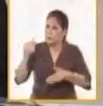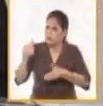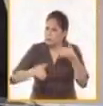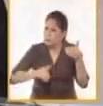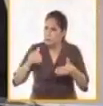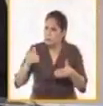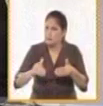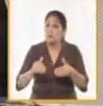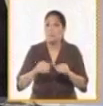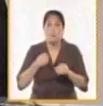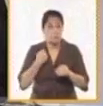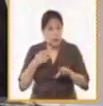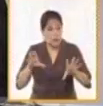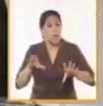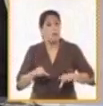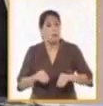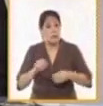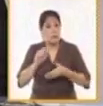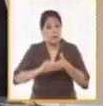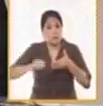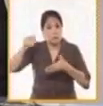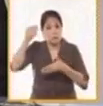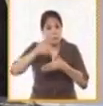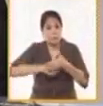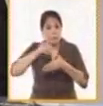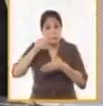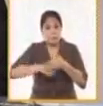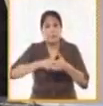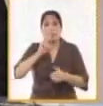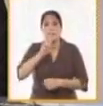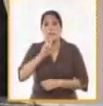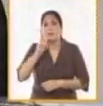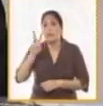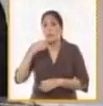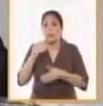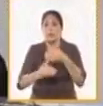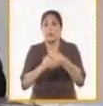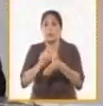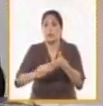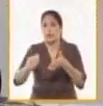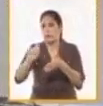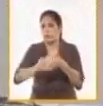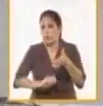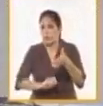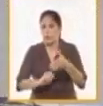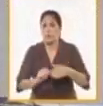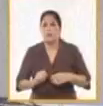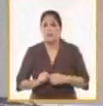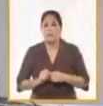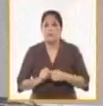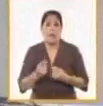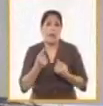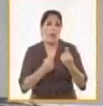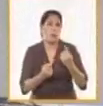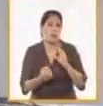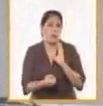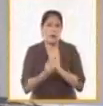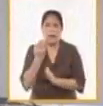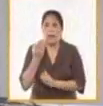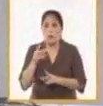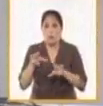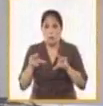ha aceptado el reto de intervenir en 32 procesos electorales, incluso algunos que se crearon con la